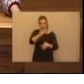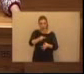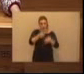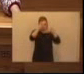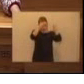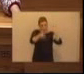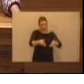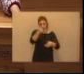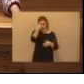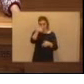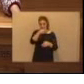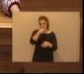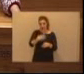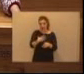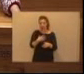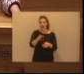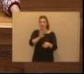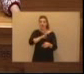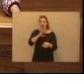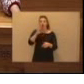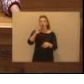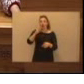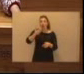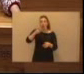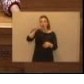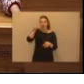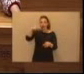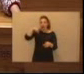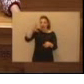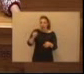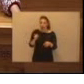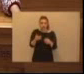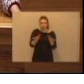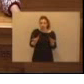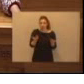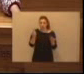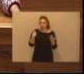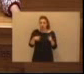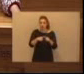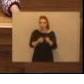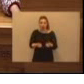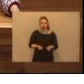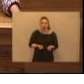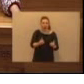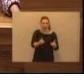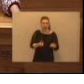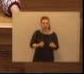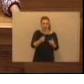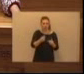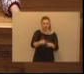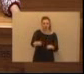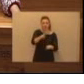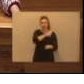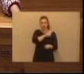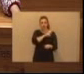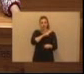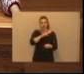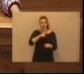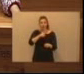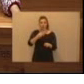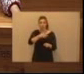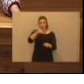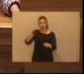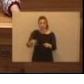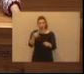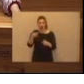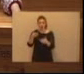saben bien, señor Oblanca, nada tiene que ver unos supuestos sobrecostes de la obra con la baja en la adjudicación de